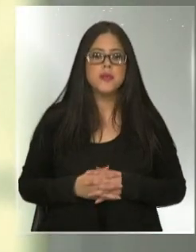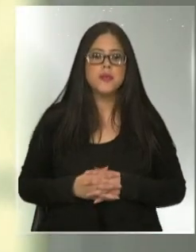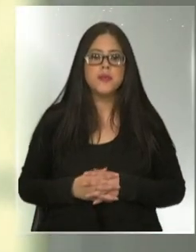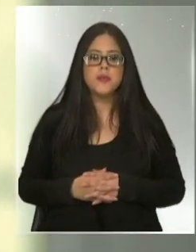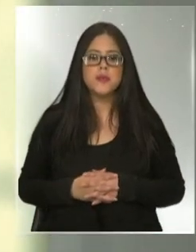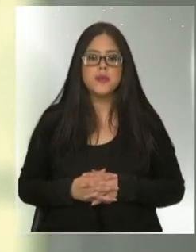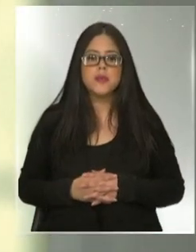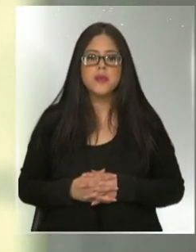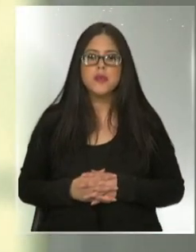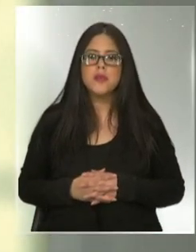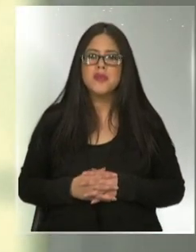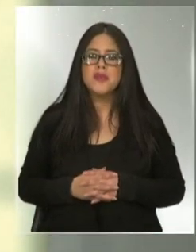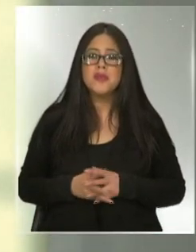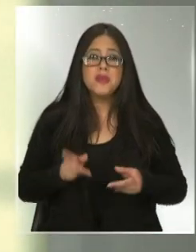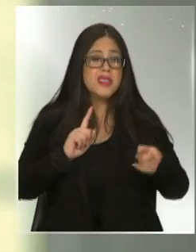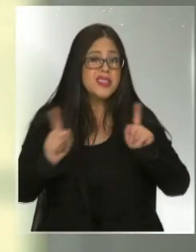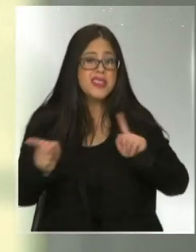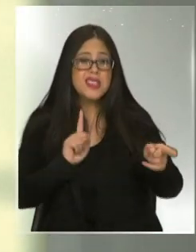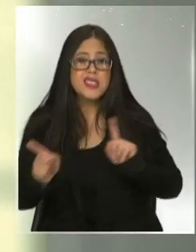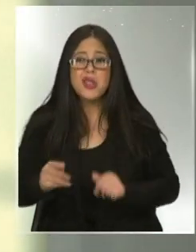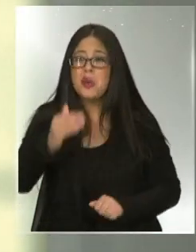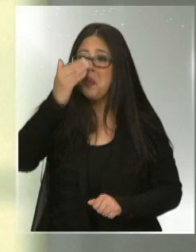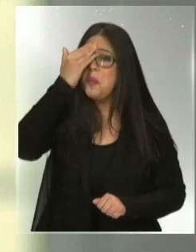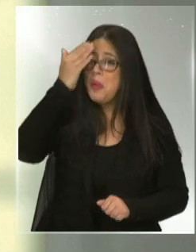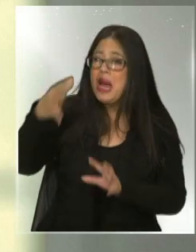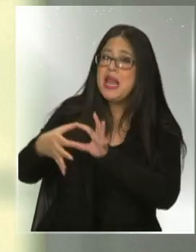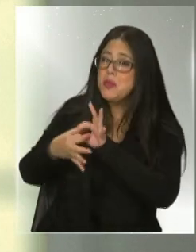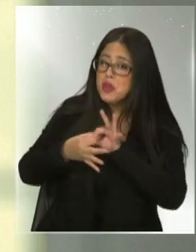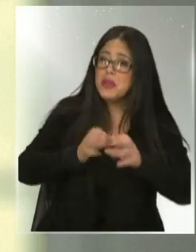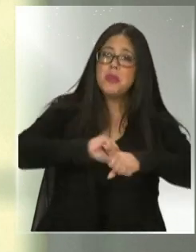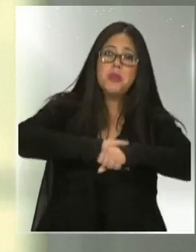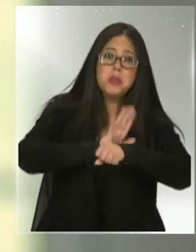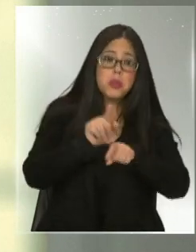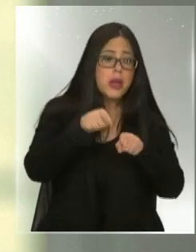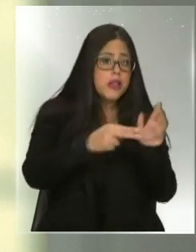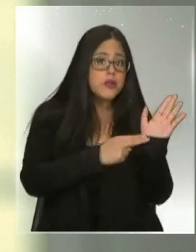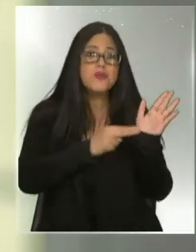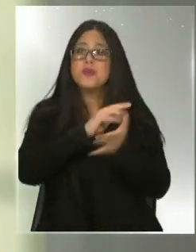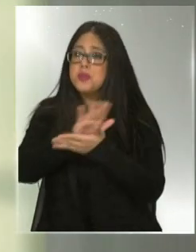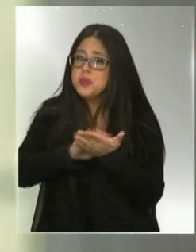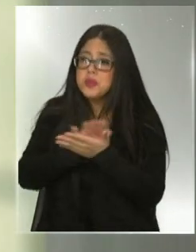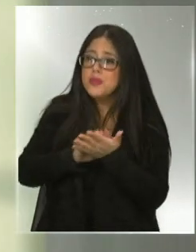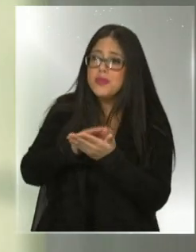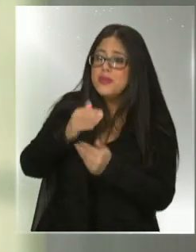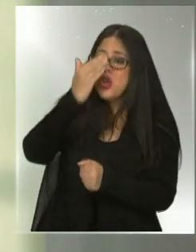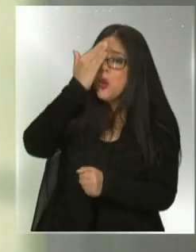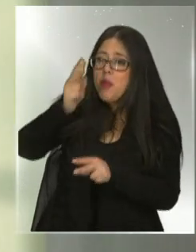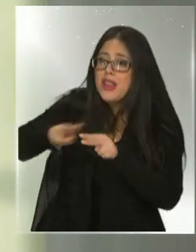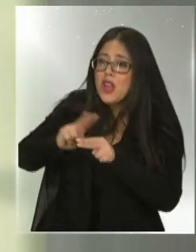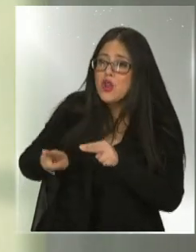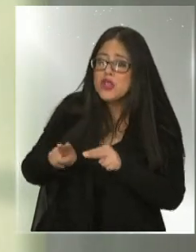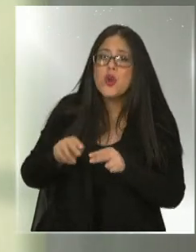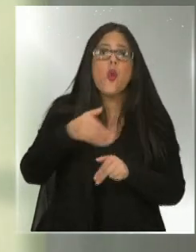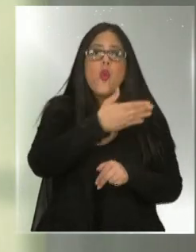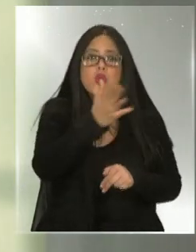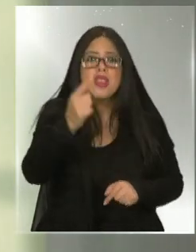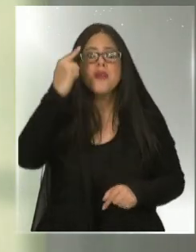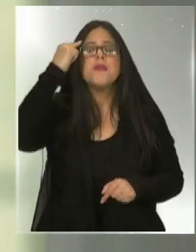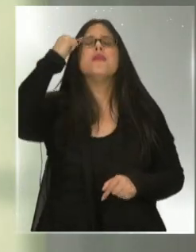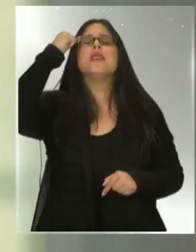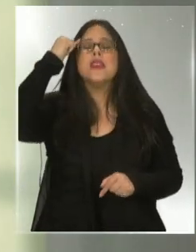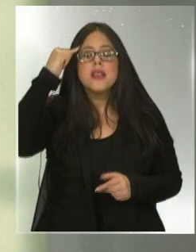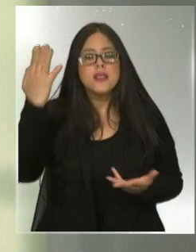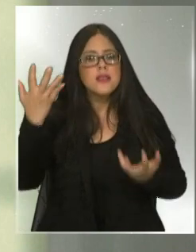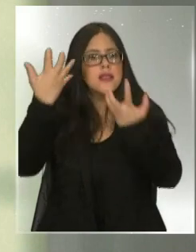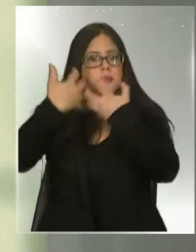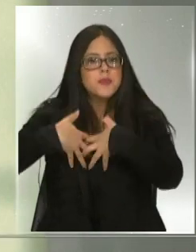La mala gestión que hizo a propósito de la crisis del COVID es solo un ejemplo de su negligencia. Busquen en sus corazones y en sus